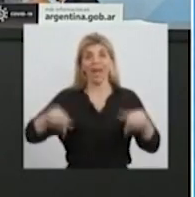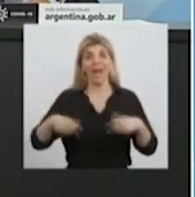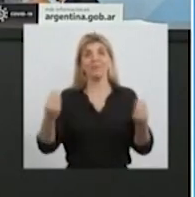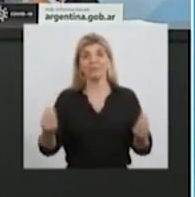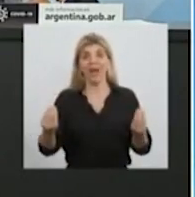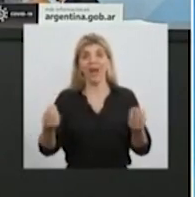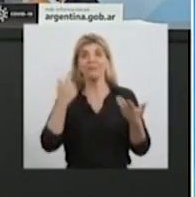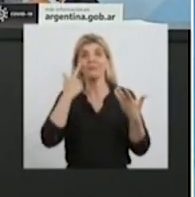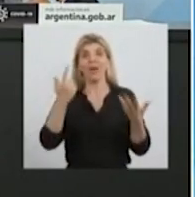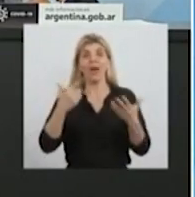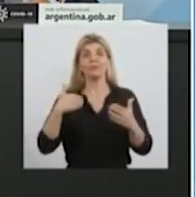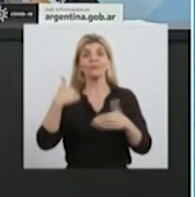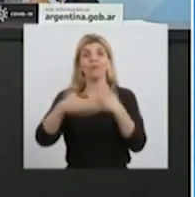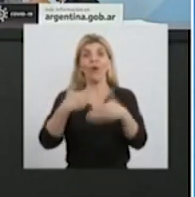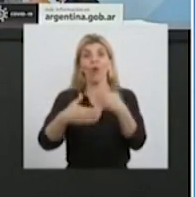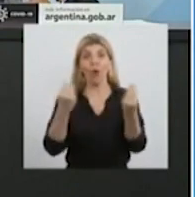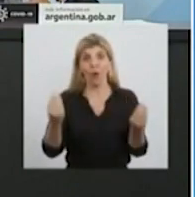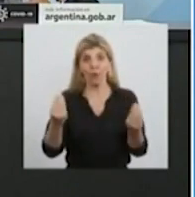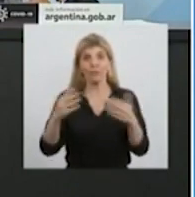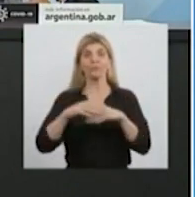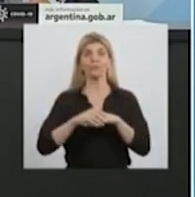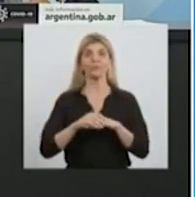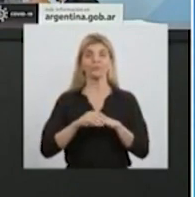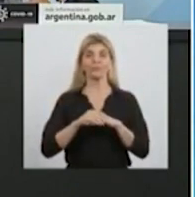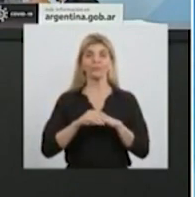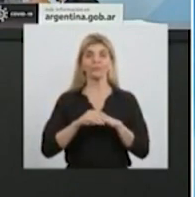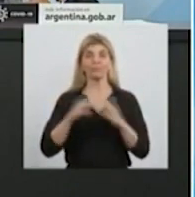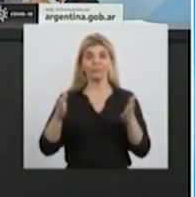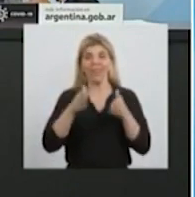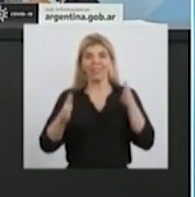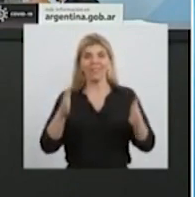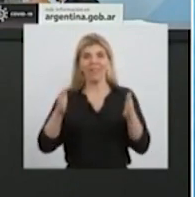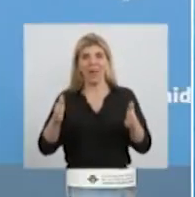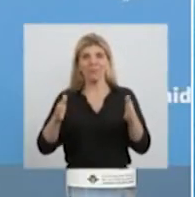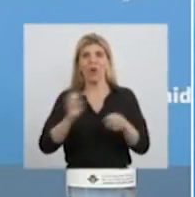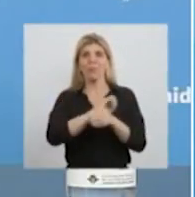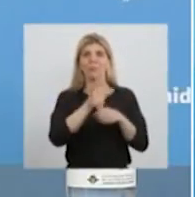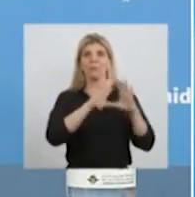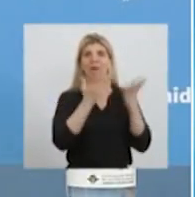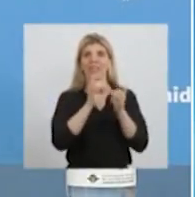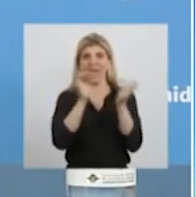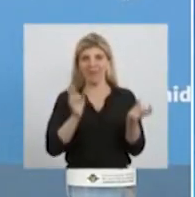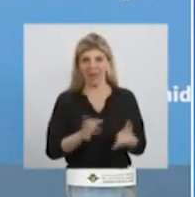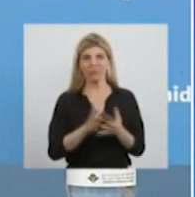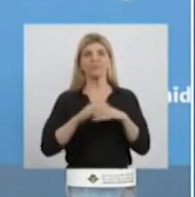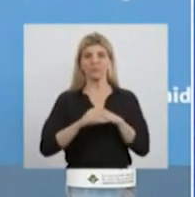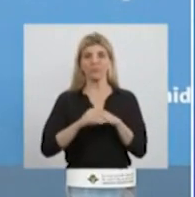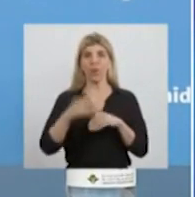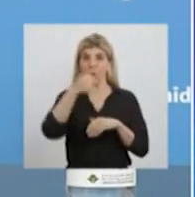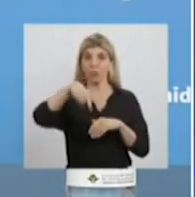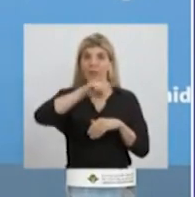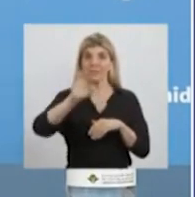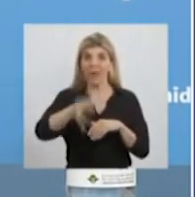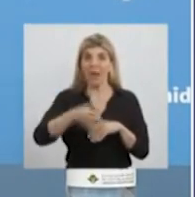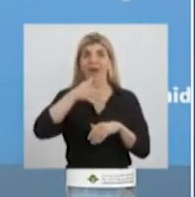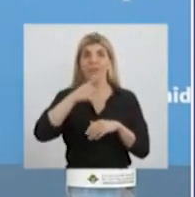ídolo fallecido. Ninguna otra cosa explica que se haya hecho en un recinto cerrado y que ese recinto cerrado haya sido la